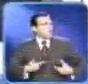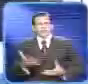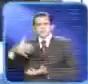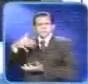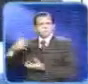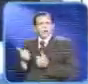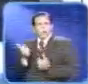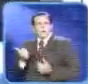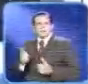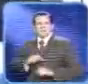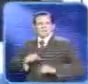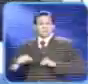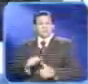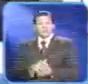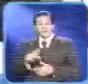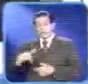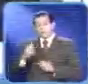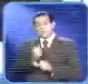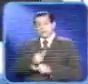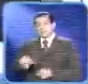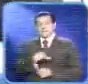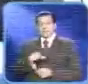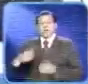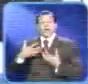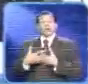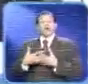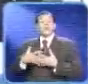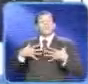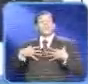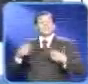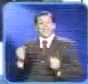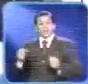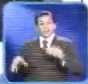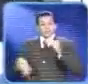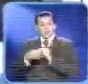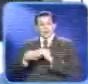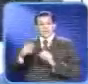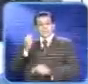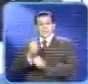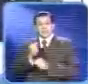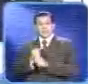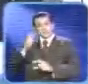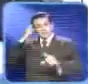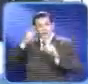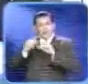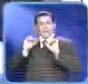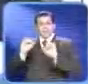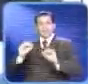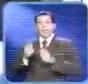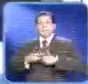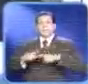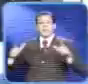transporte. También aspiran que esta semana la Corporación de Salud se sume a este operativo a fin de evitar la